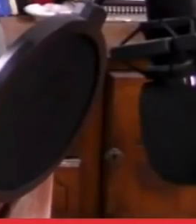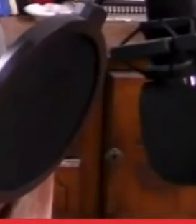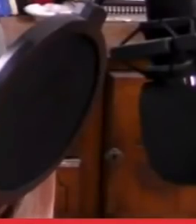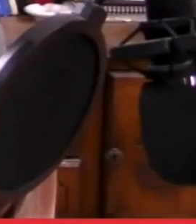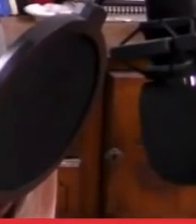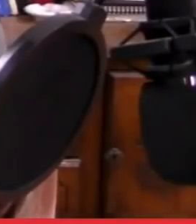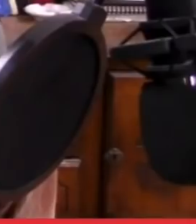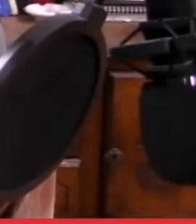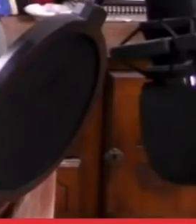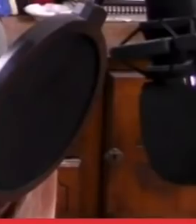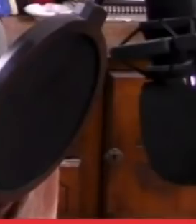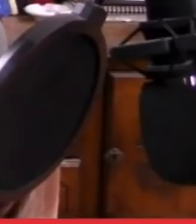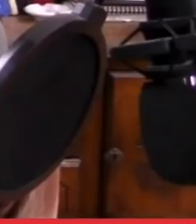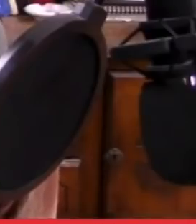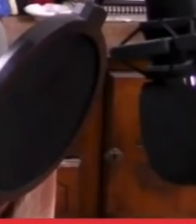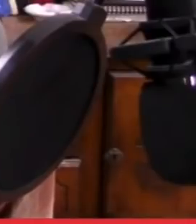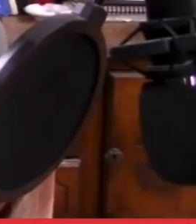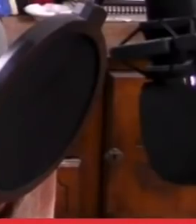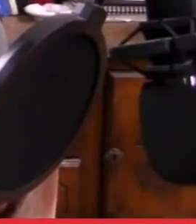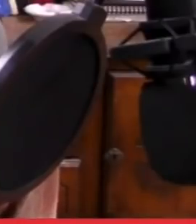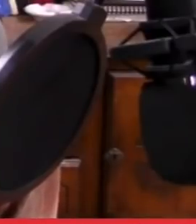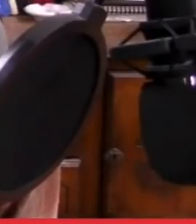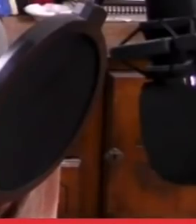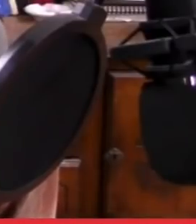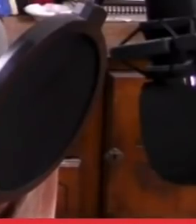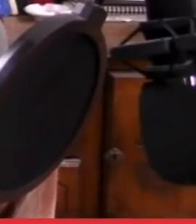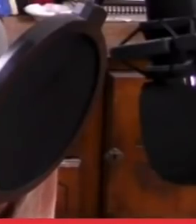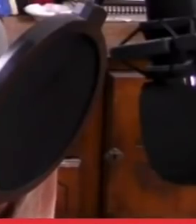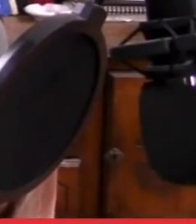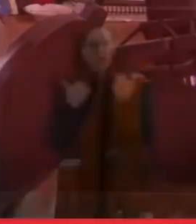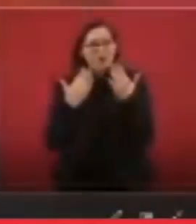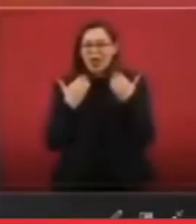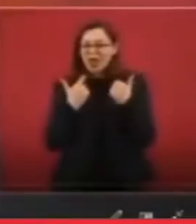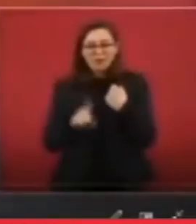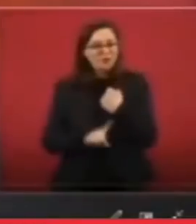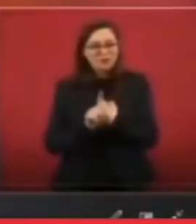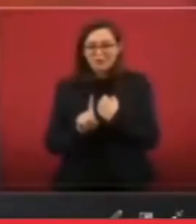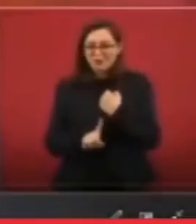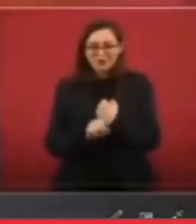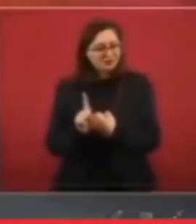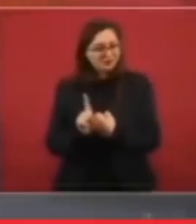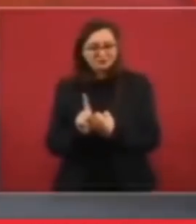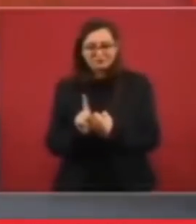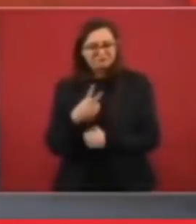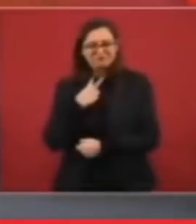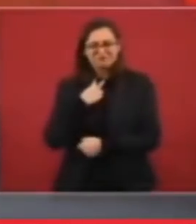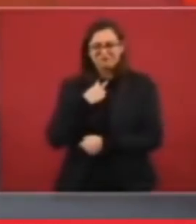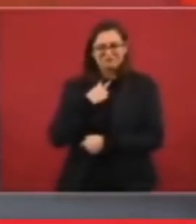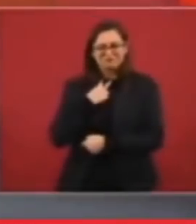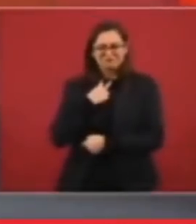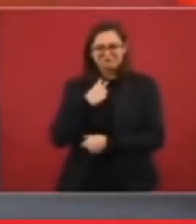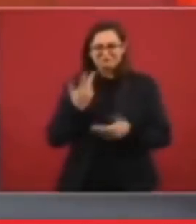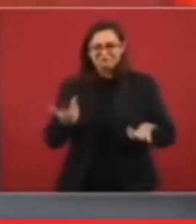cuestiones nacionalistas un poco. Sin embargo, está en medio de Trump y en medio de Biden. Entonces, es afortunado que, por lo menos